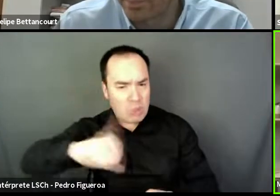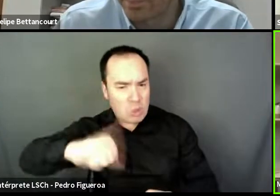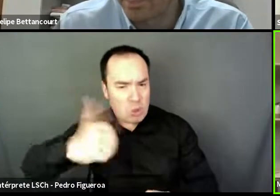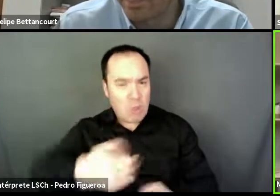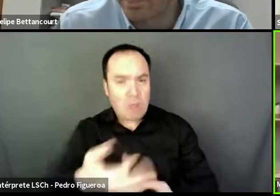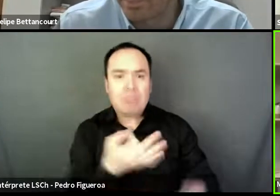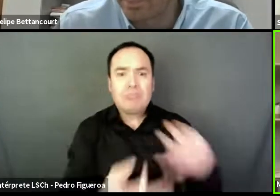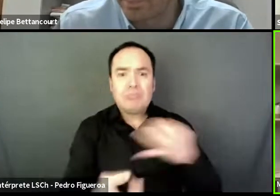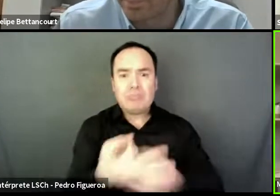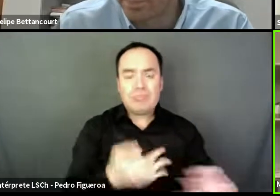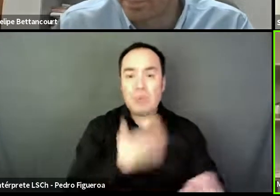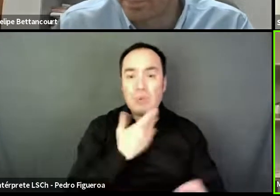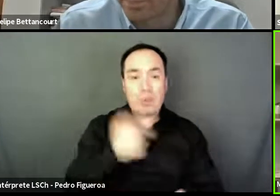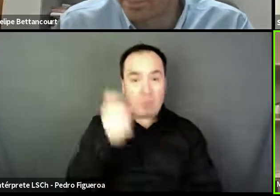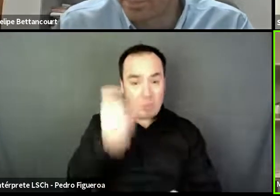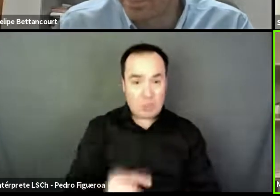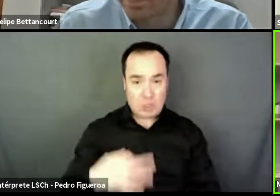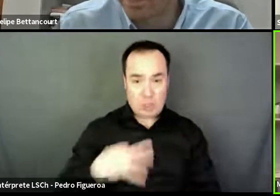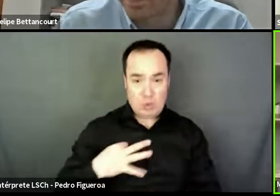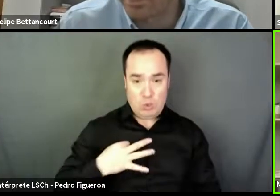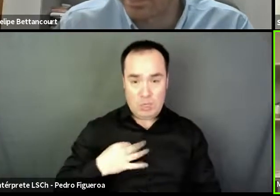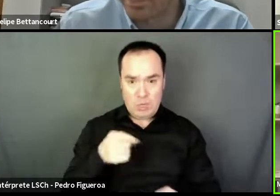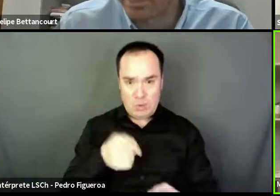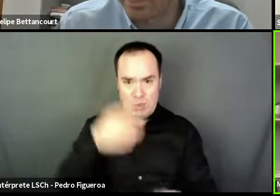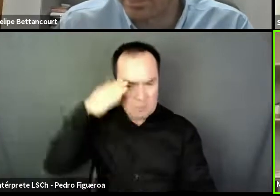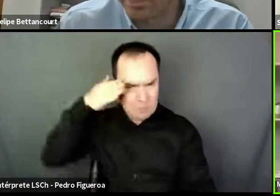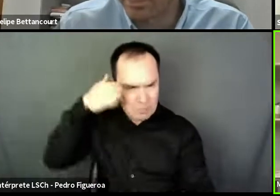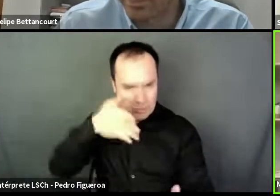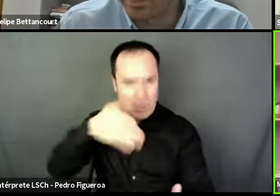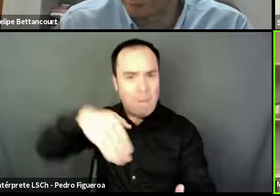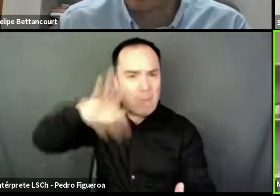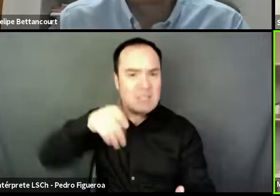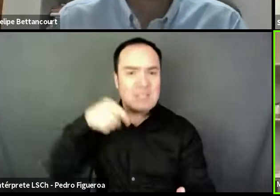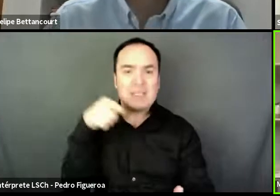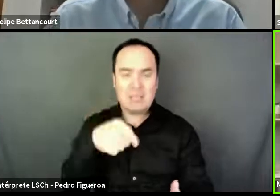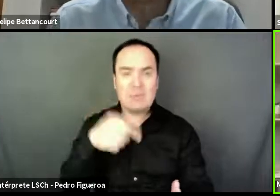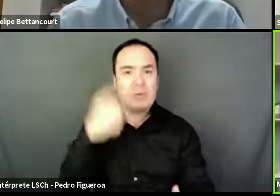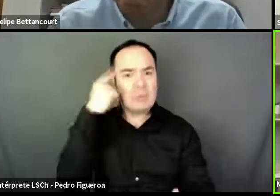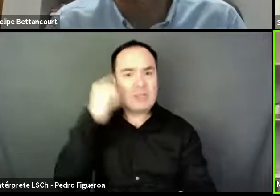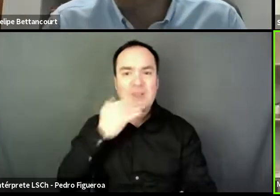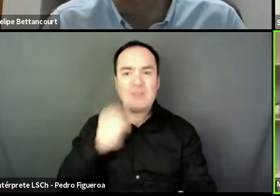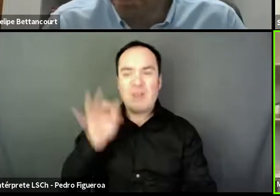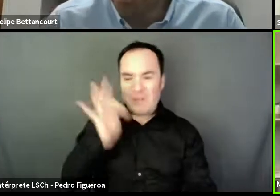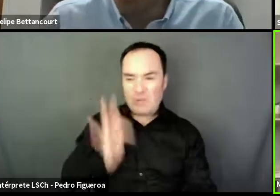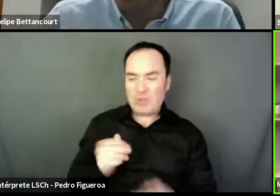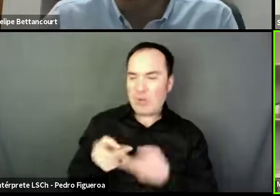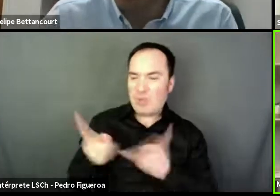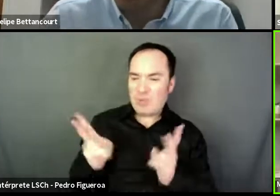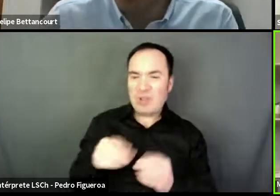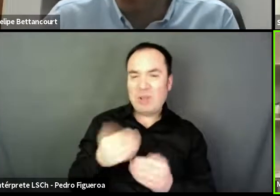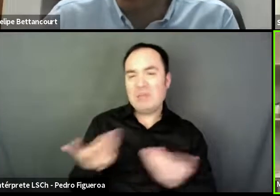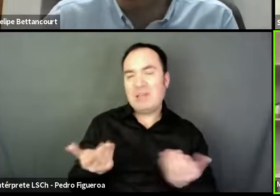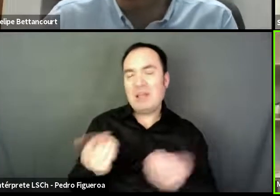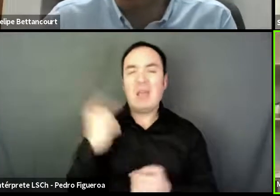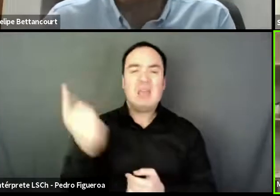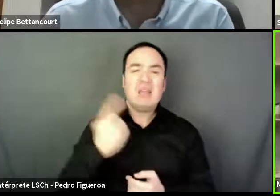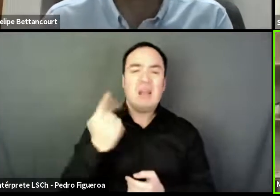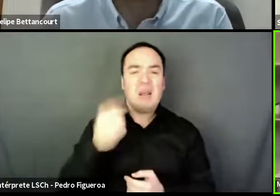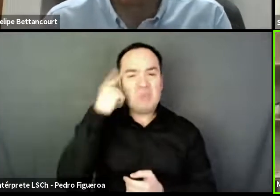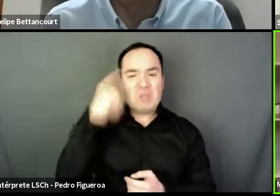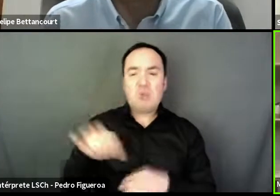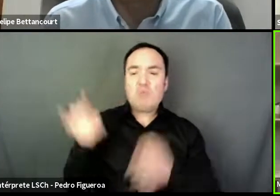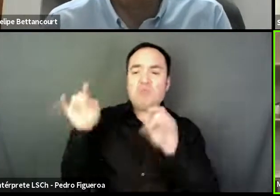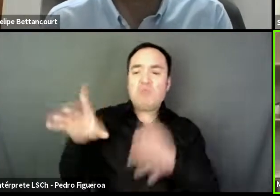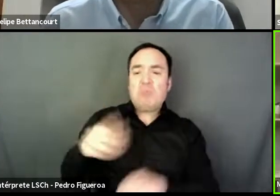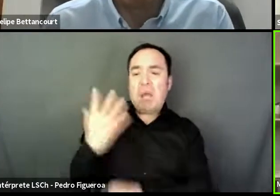a los ciudadanos en el centro tenemos también que pensar en nuestros funcionarios públicos que por lo general nos damos como un hecho que está